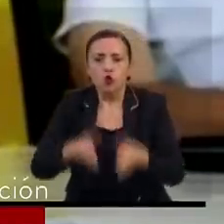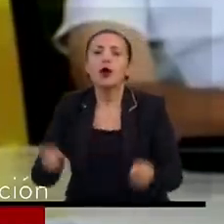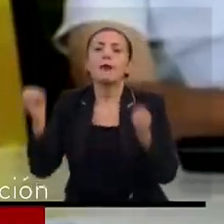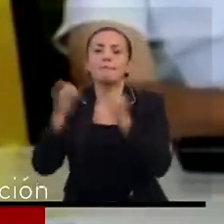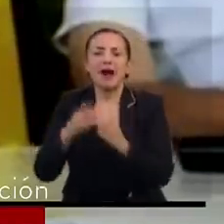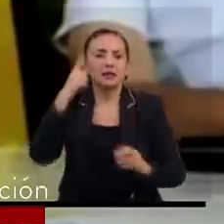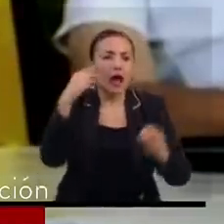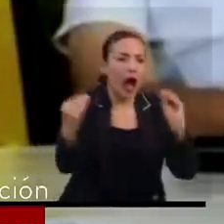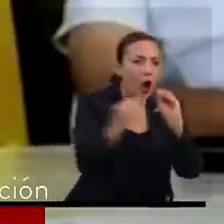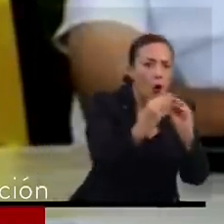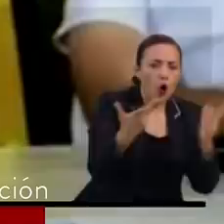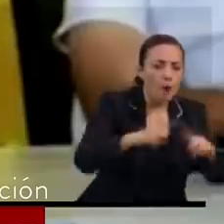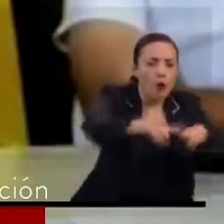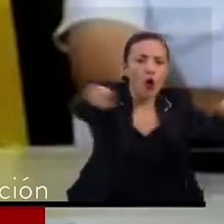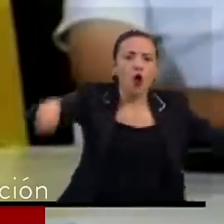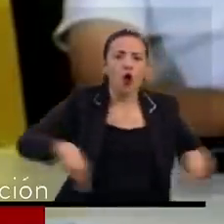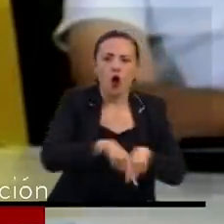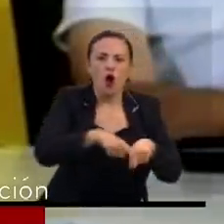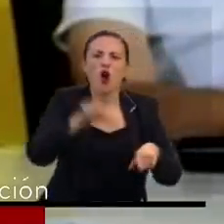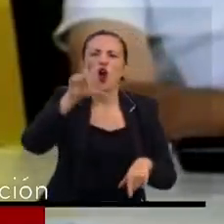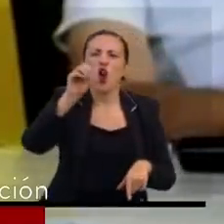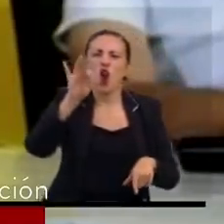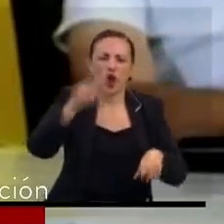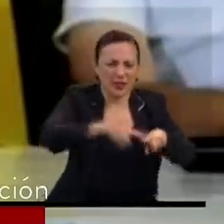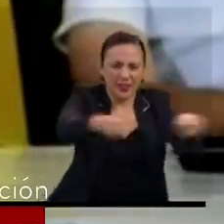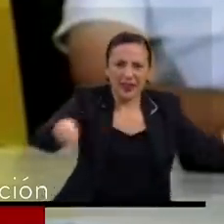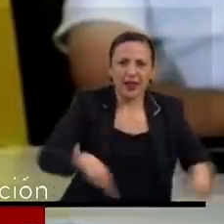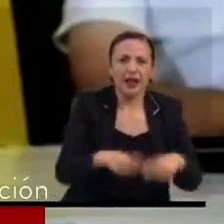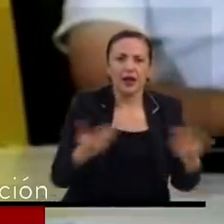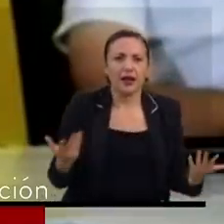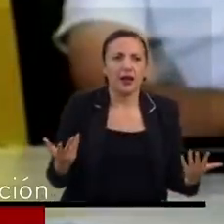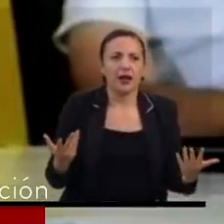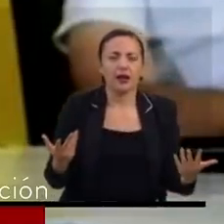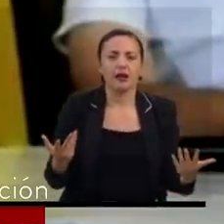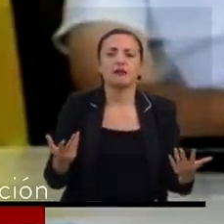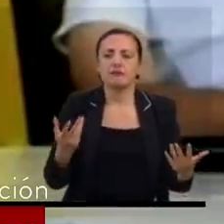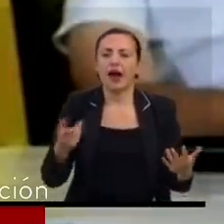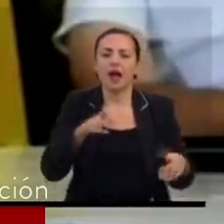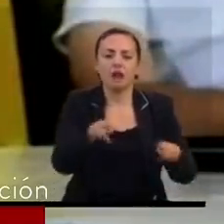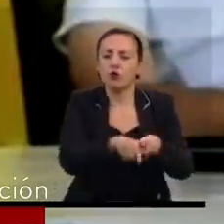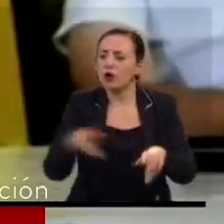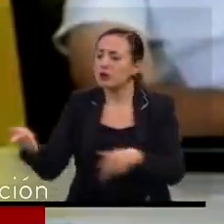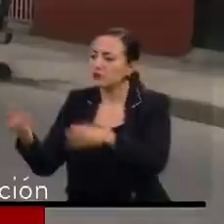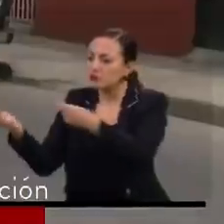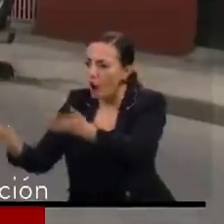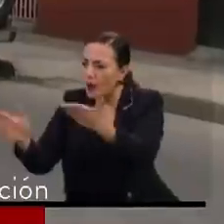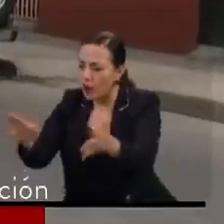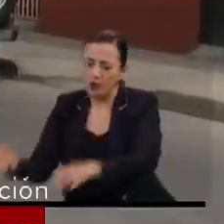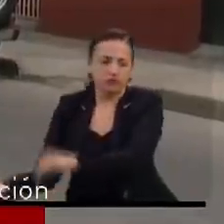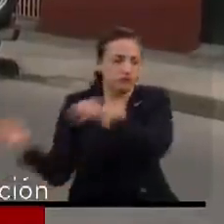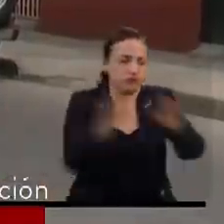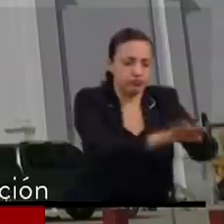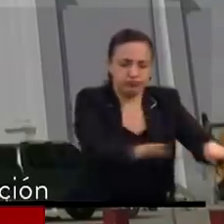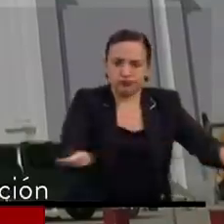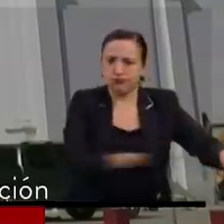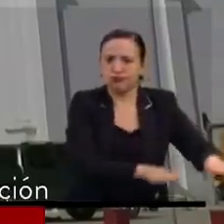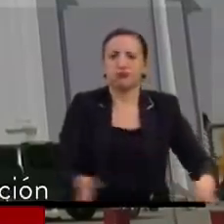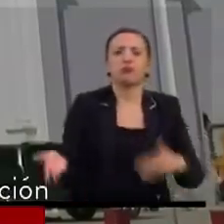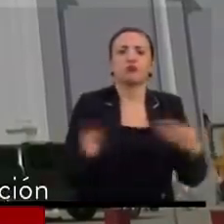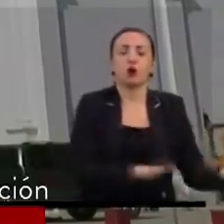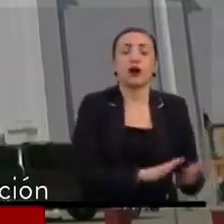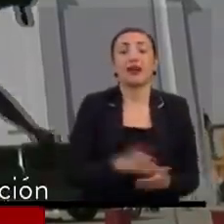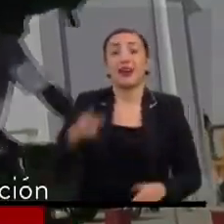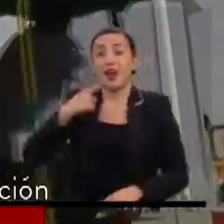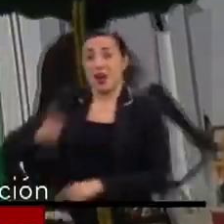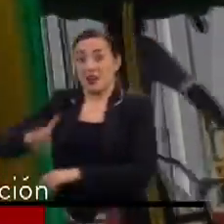lote donde vamos a hacer las fosas comunes para enterrar a los muertos. El mandatario utilizó varias frases para